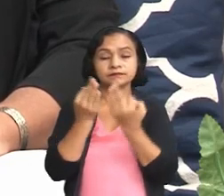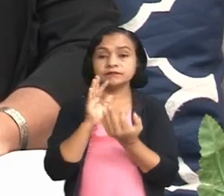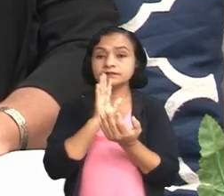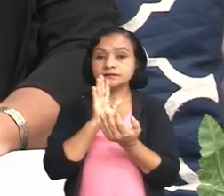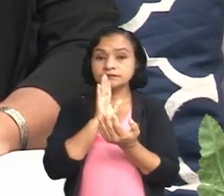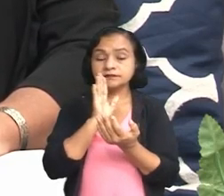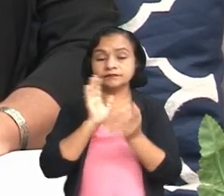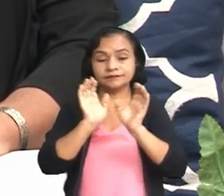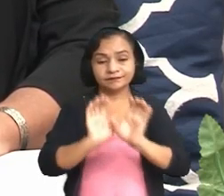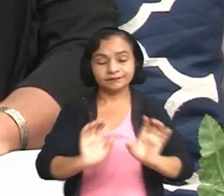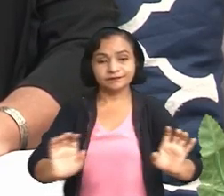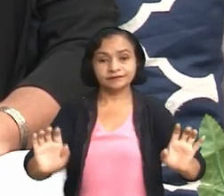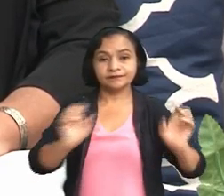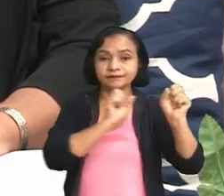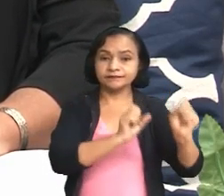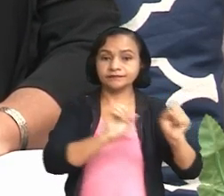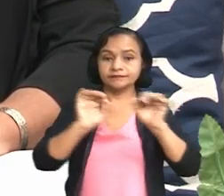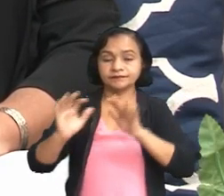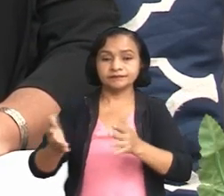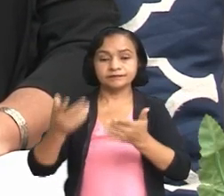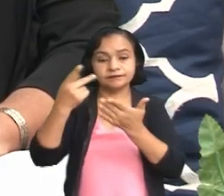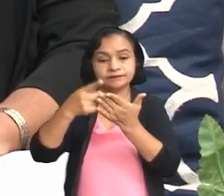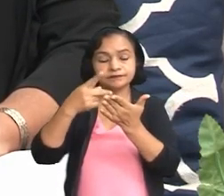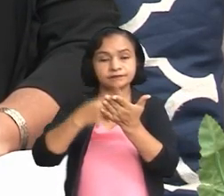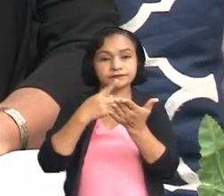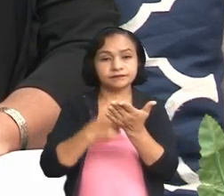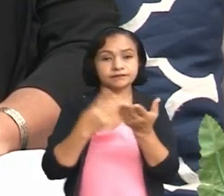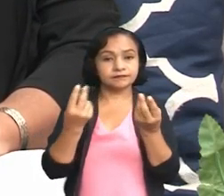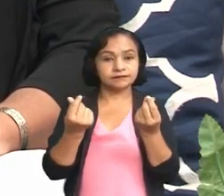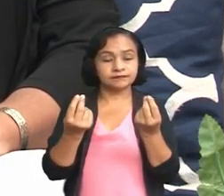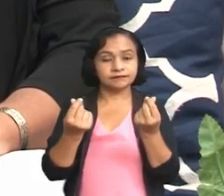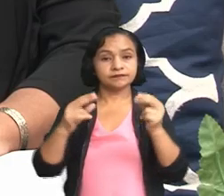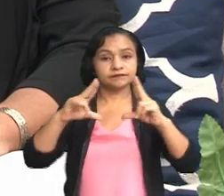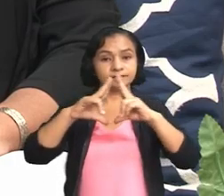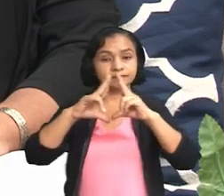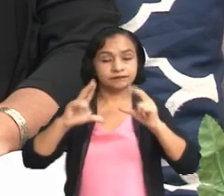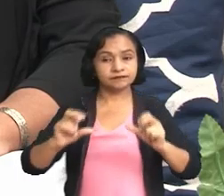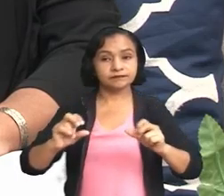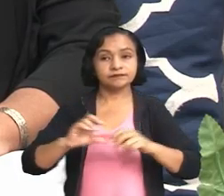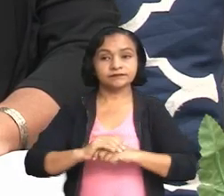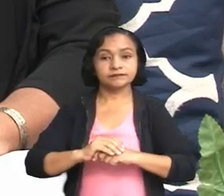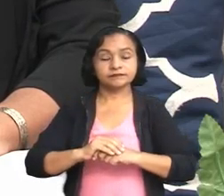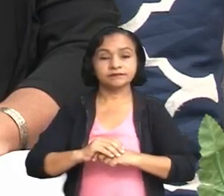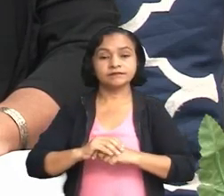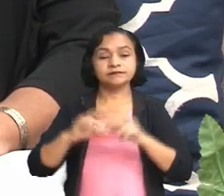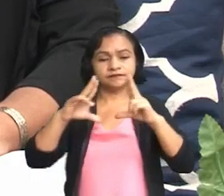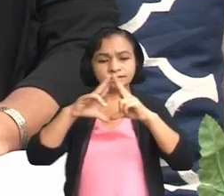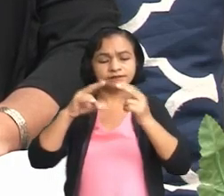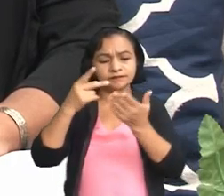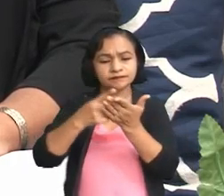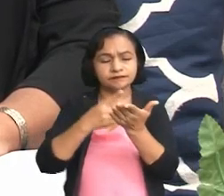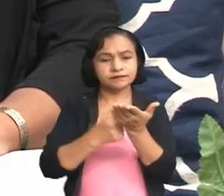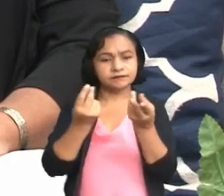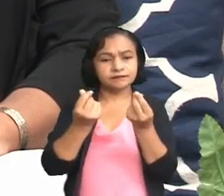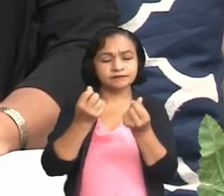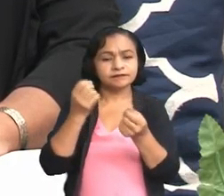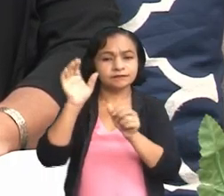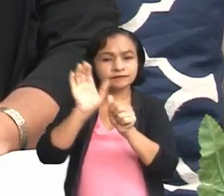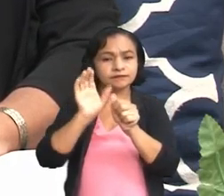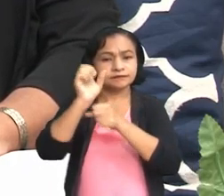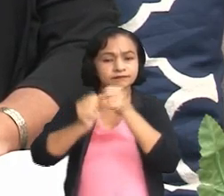hablando de los niños también. El mismo presupuesto nacional, presupuesto general de la República, que aprobamos